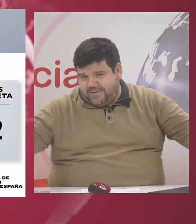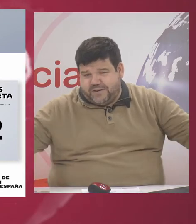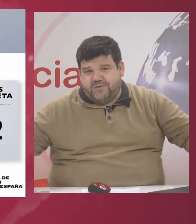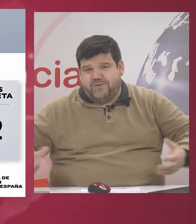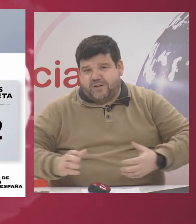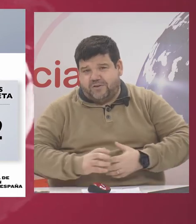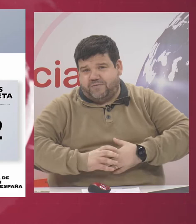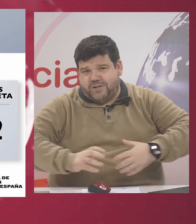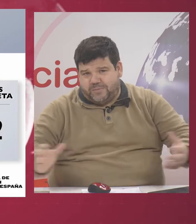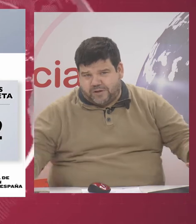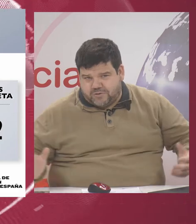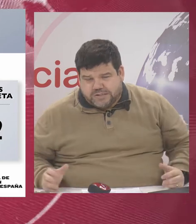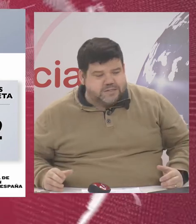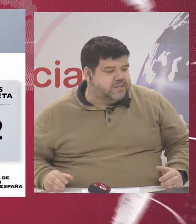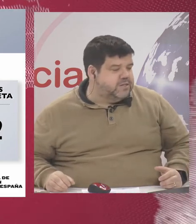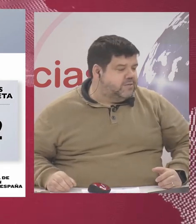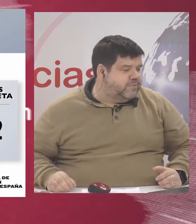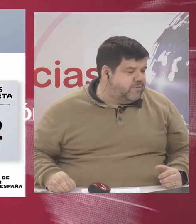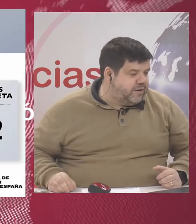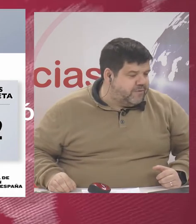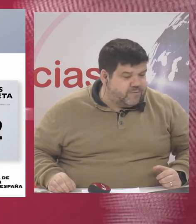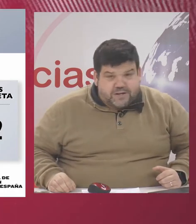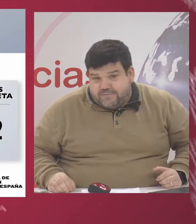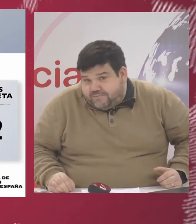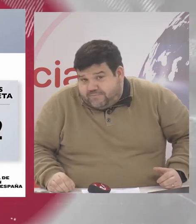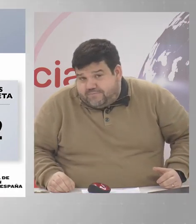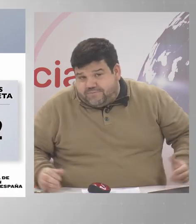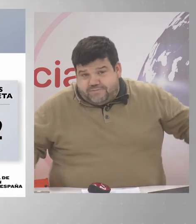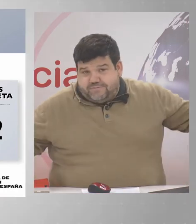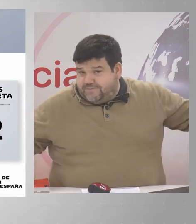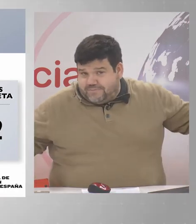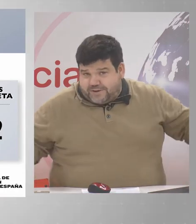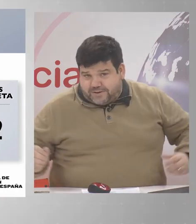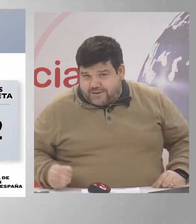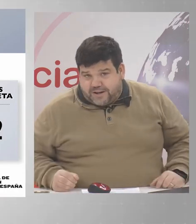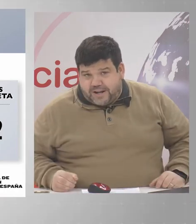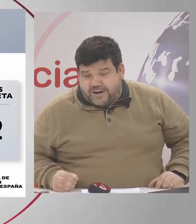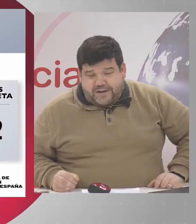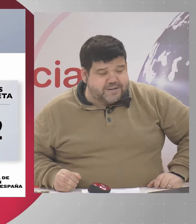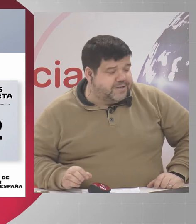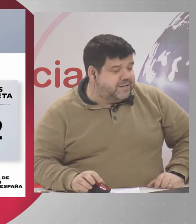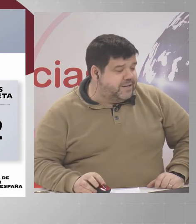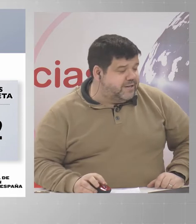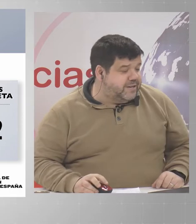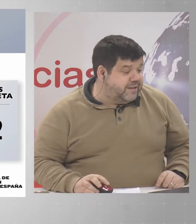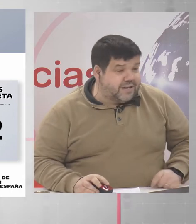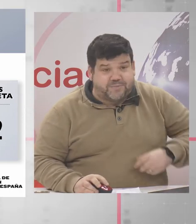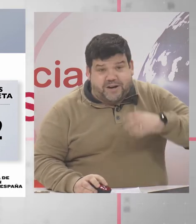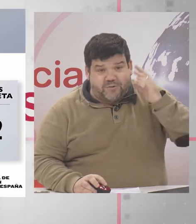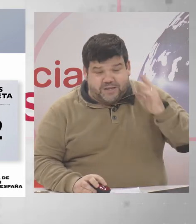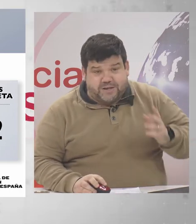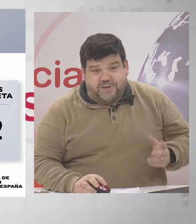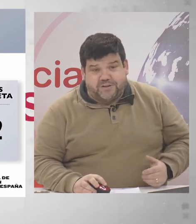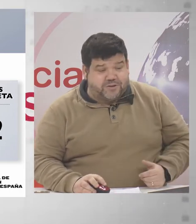el Bernabéu, y al final nos hemos quedado en el futbolín de Paco para poner las vacunas. O sea, esta es la realidad. Esta